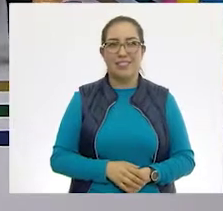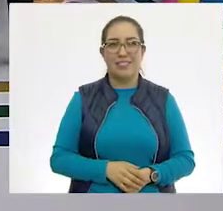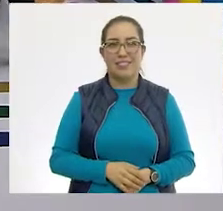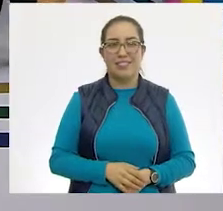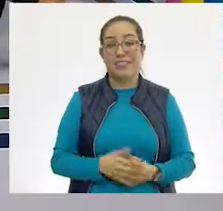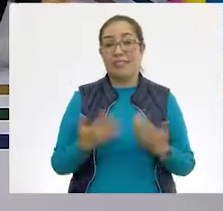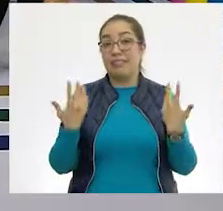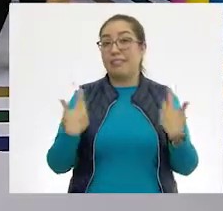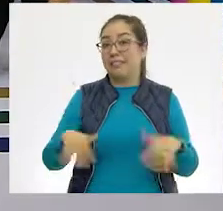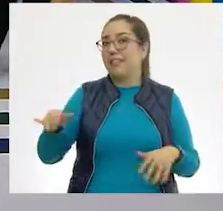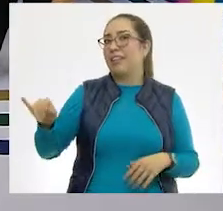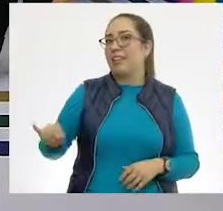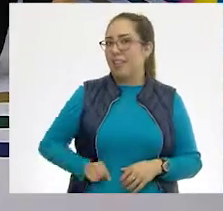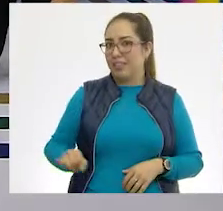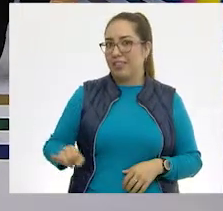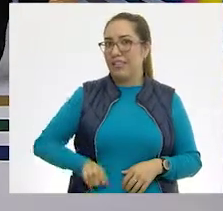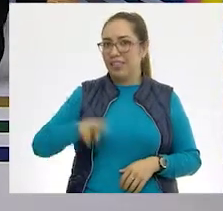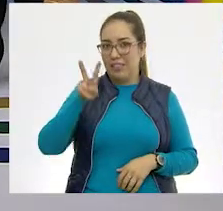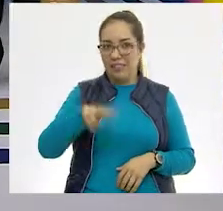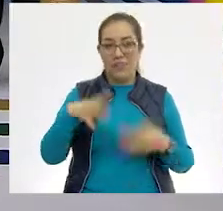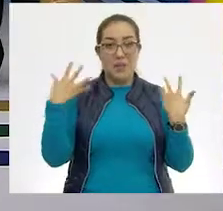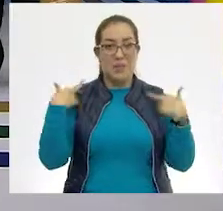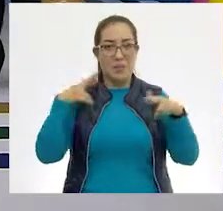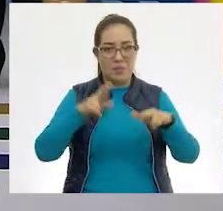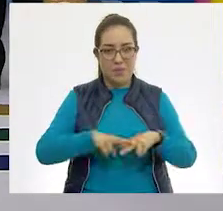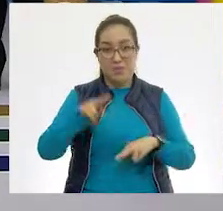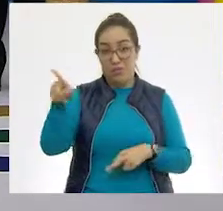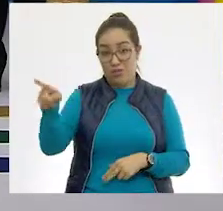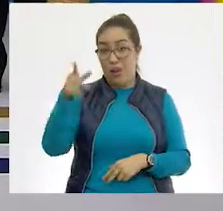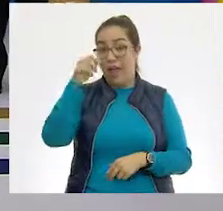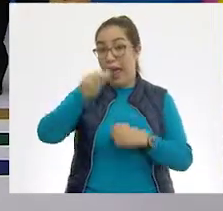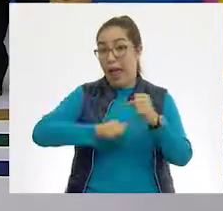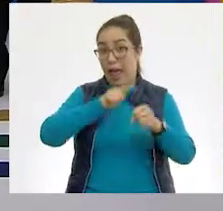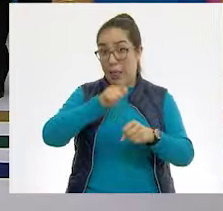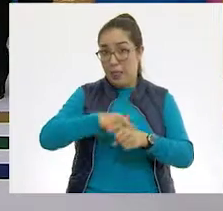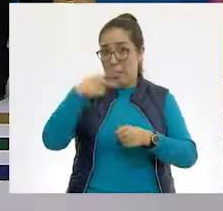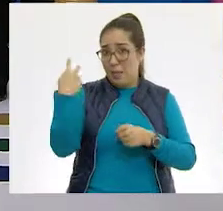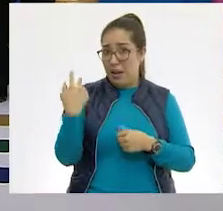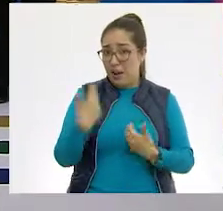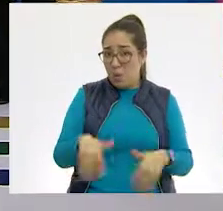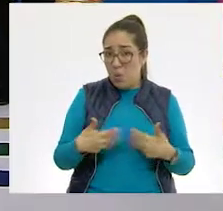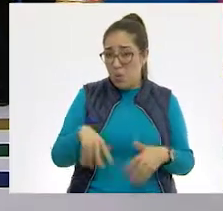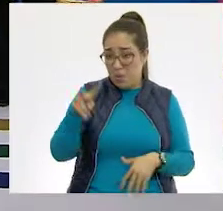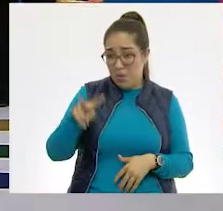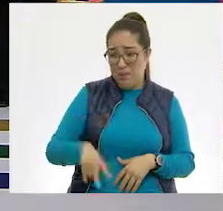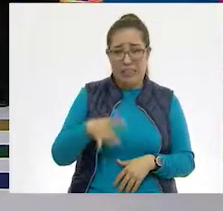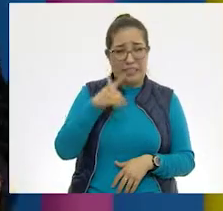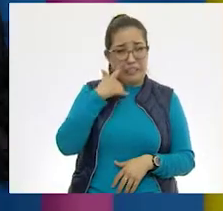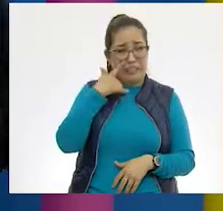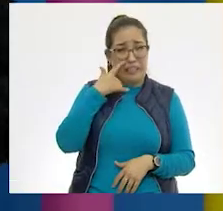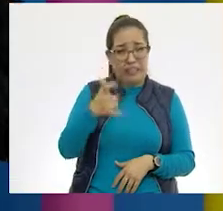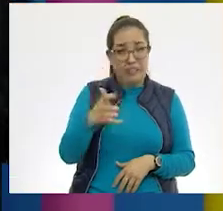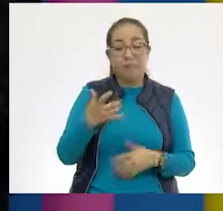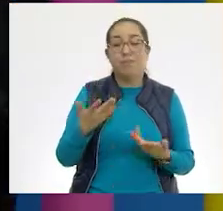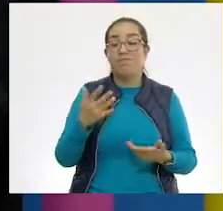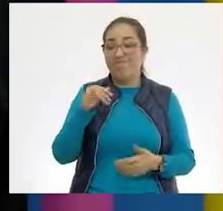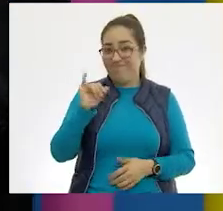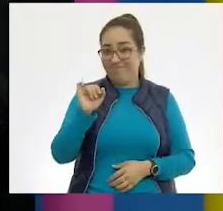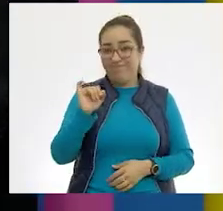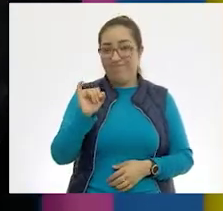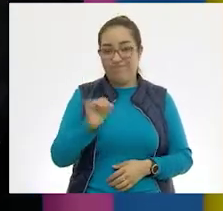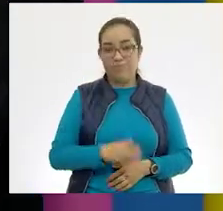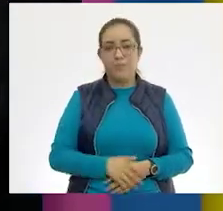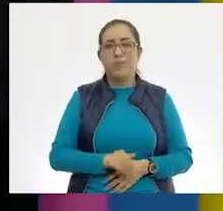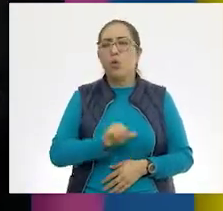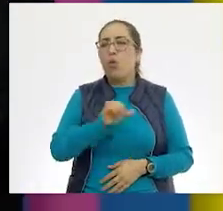Pues qué interesante, maestro. El ornitorrinco realmente es un animal muy extraño. Así es.